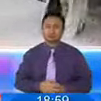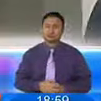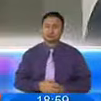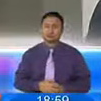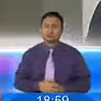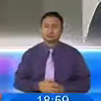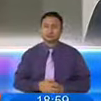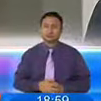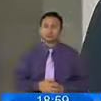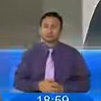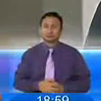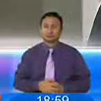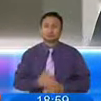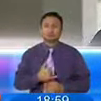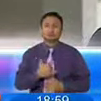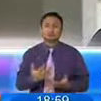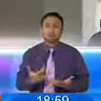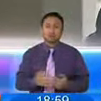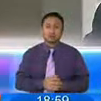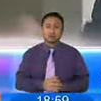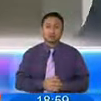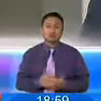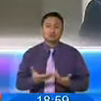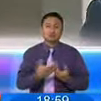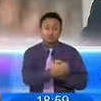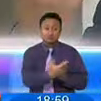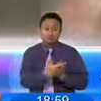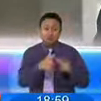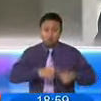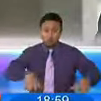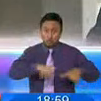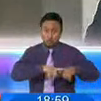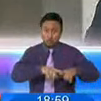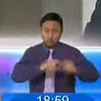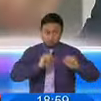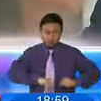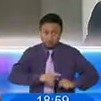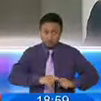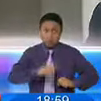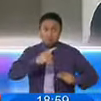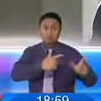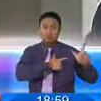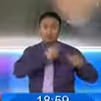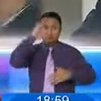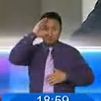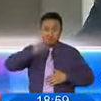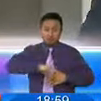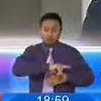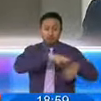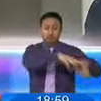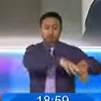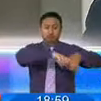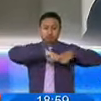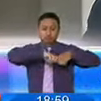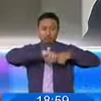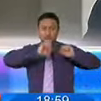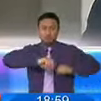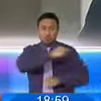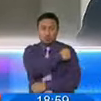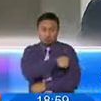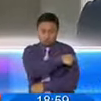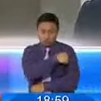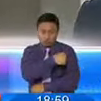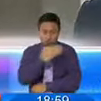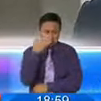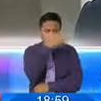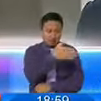Sinisterra. Estamos esperando a que nos entreguen las coordenadas para en ese momento retirar Fuerzas Armadas, retirar policía y que la Cruz Roja pueda hacer su trabajo.